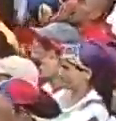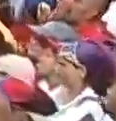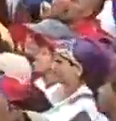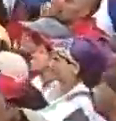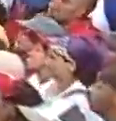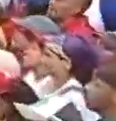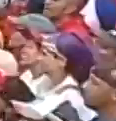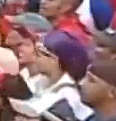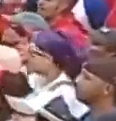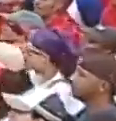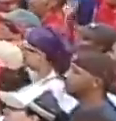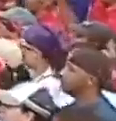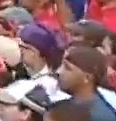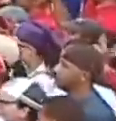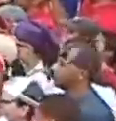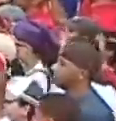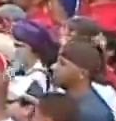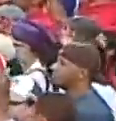urgentemente